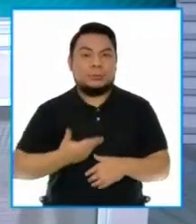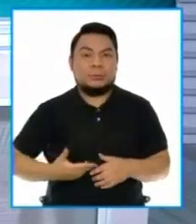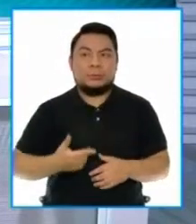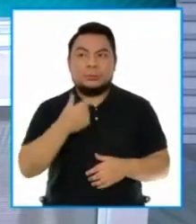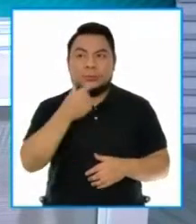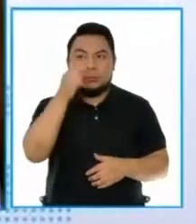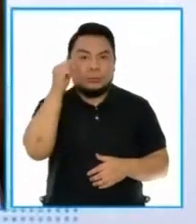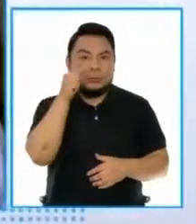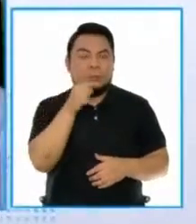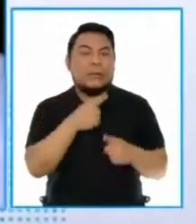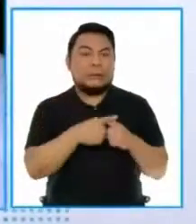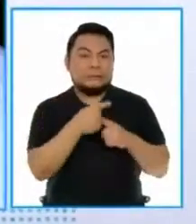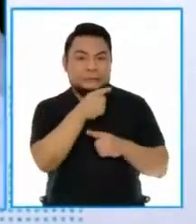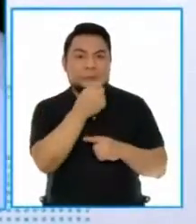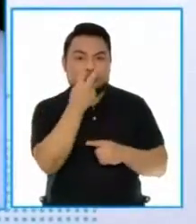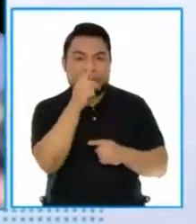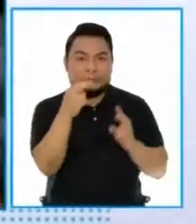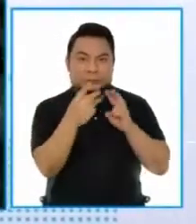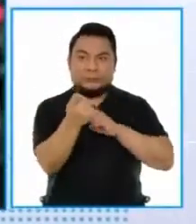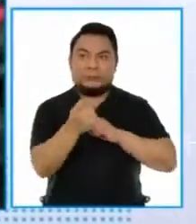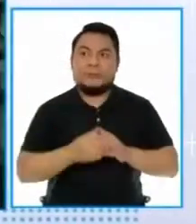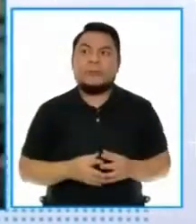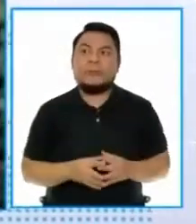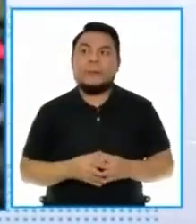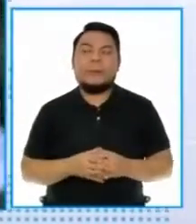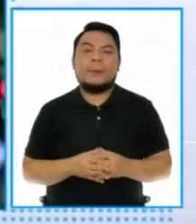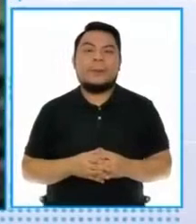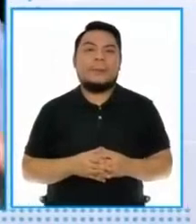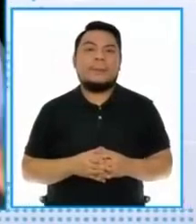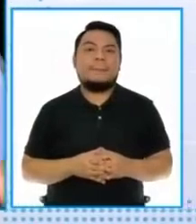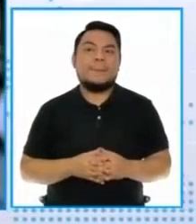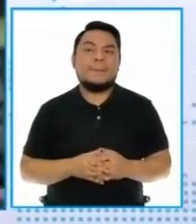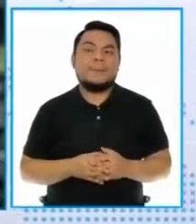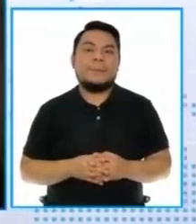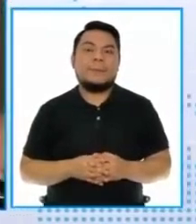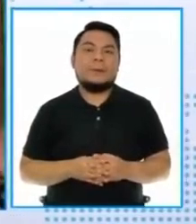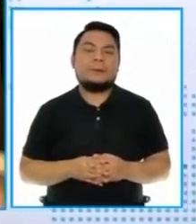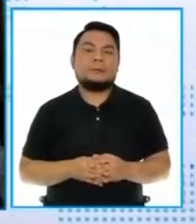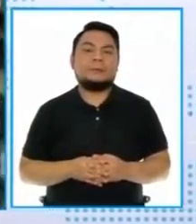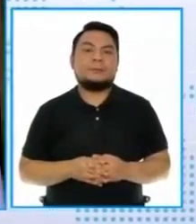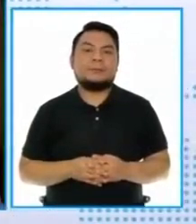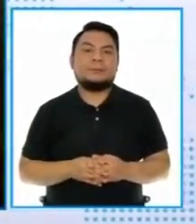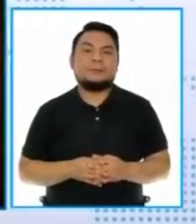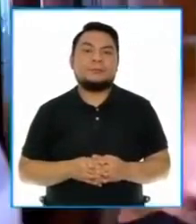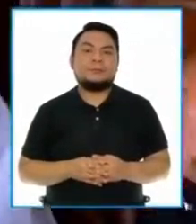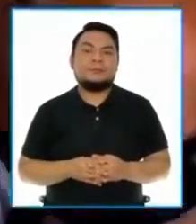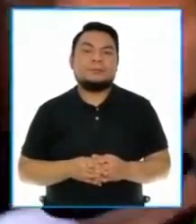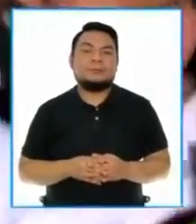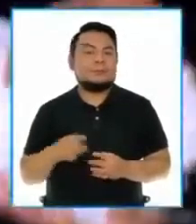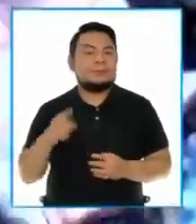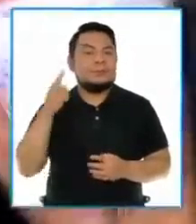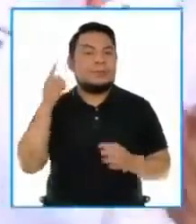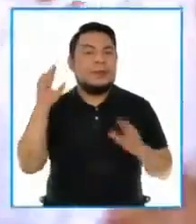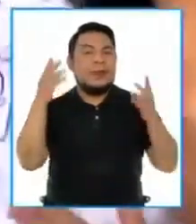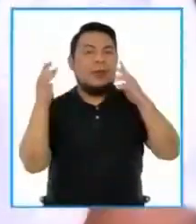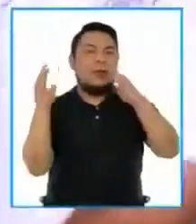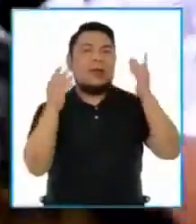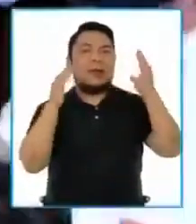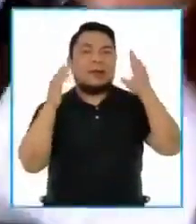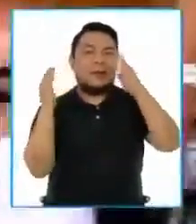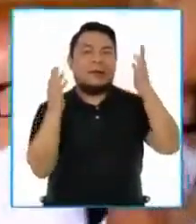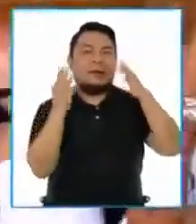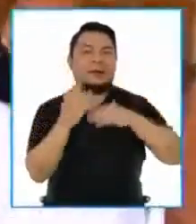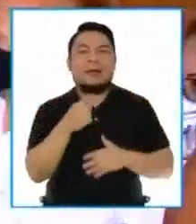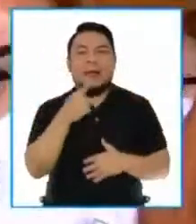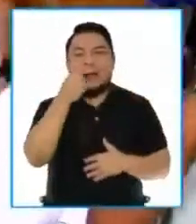tenemos. Vamos, regresamos para con este tema. Con Omar Fierro. Adelante. ¡El pueblo está contigo! ¡Vizcarra! ¡Vizcarra,